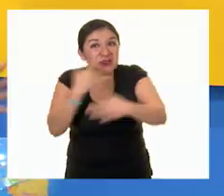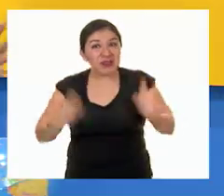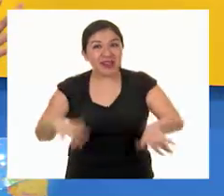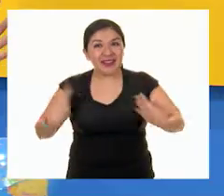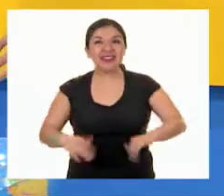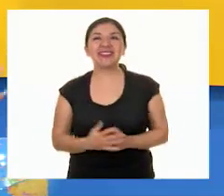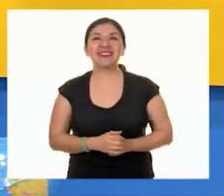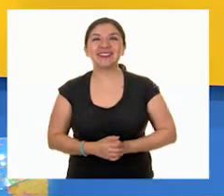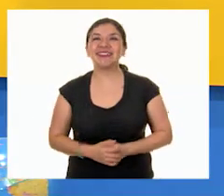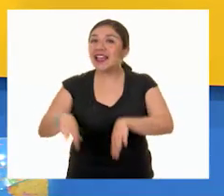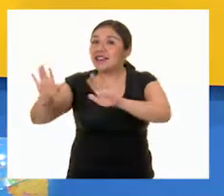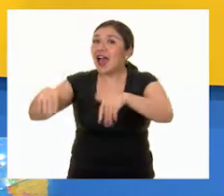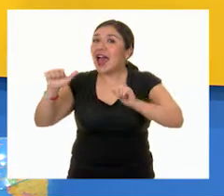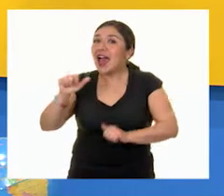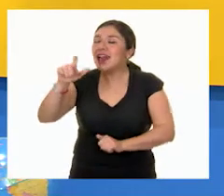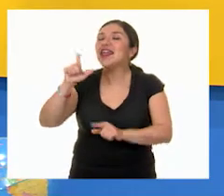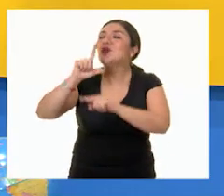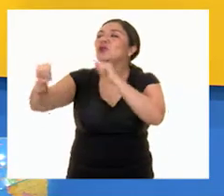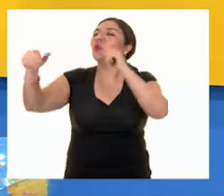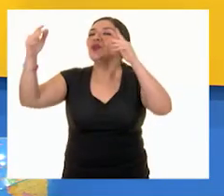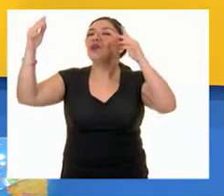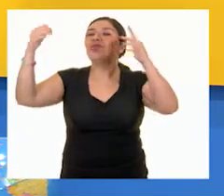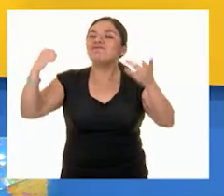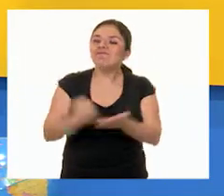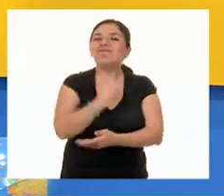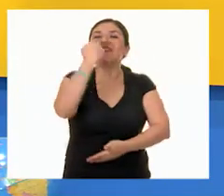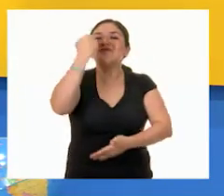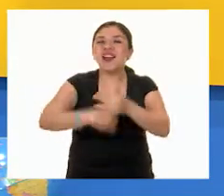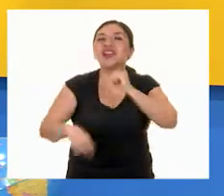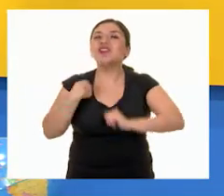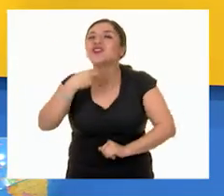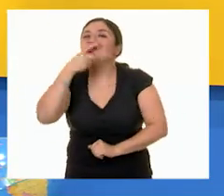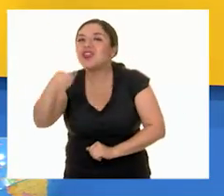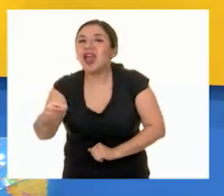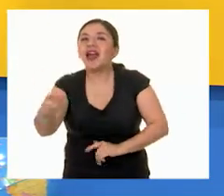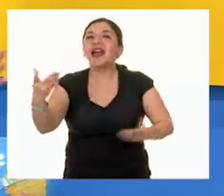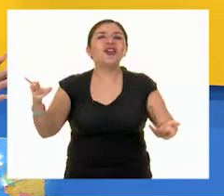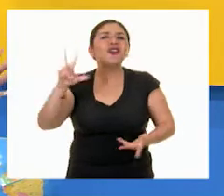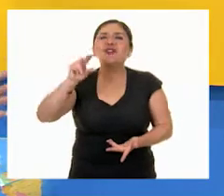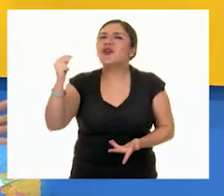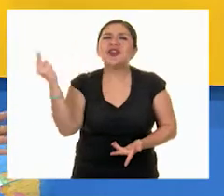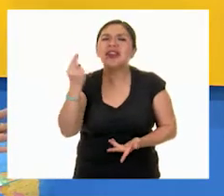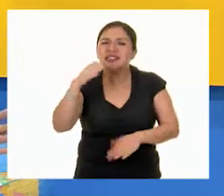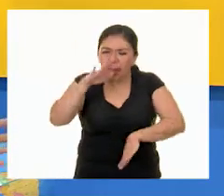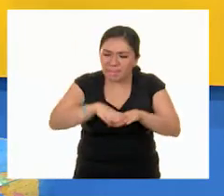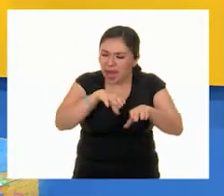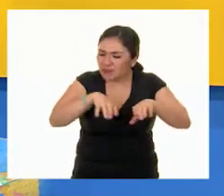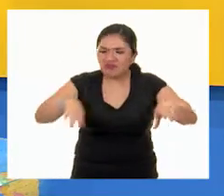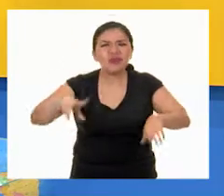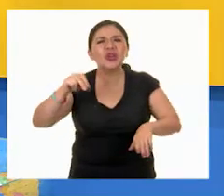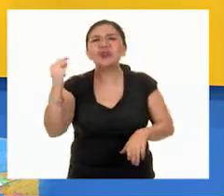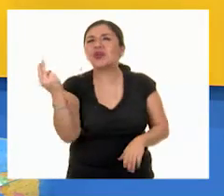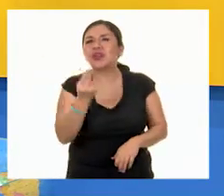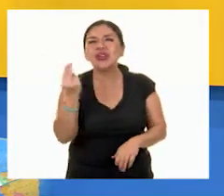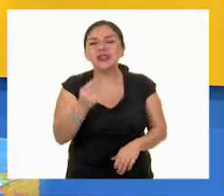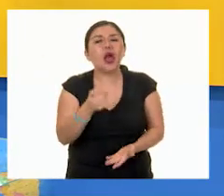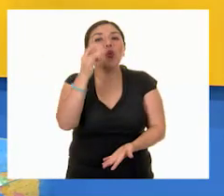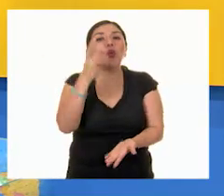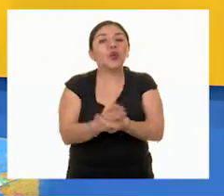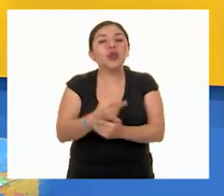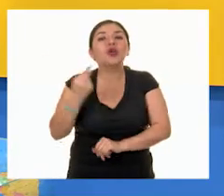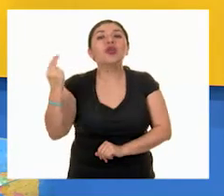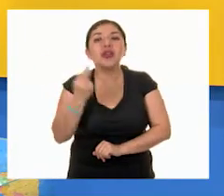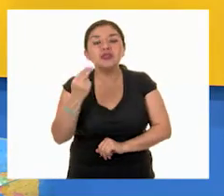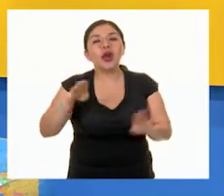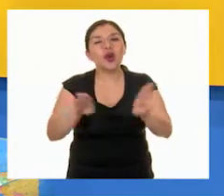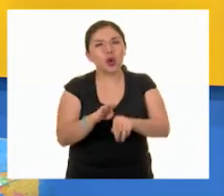cubos! Ay, Alejandra, te me fuiste. Se fue y no me dio tiempo de decirle que no necesitamos más cubos. Solamente